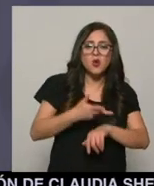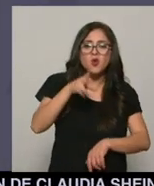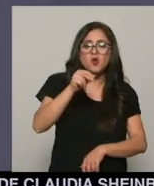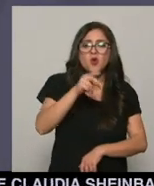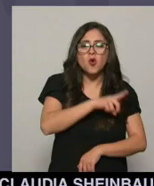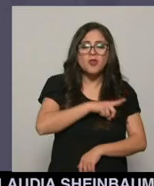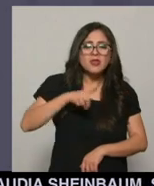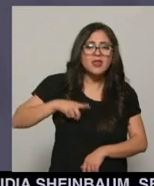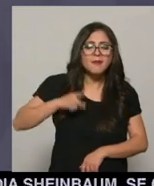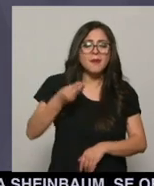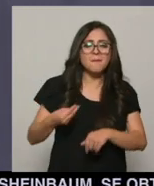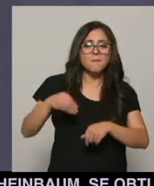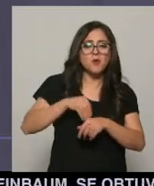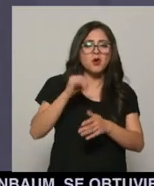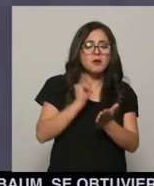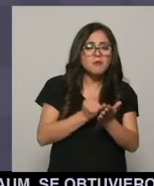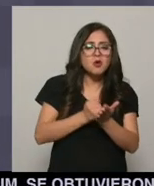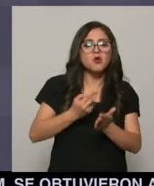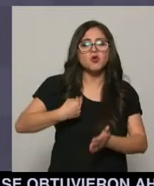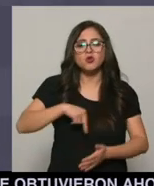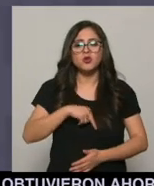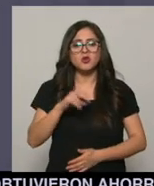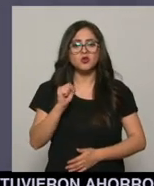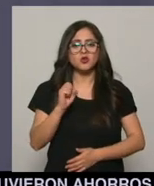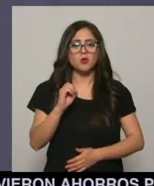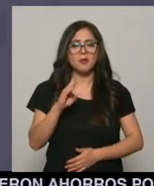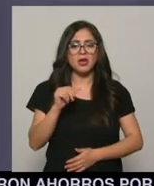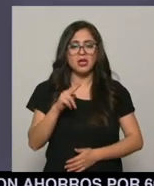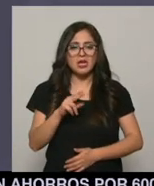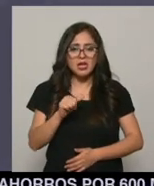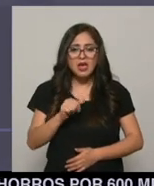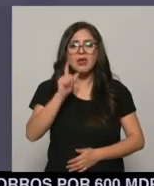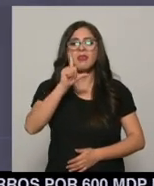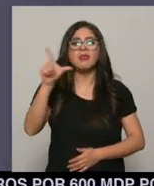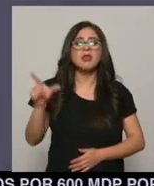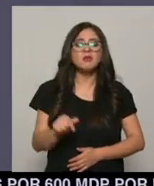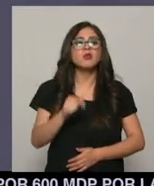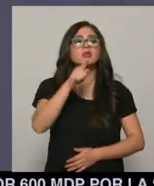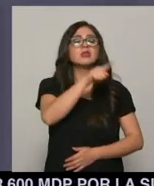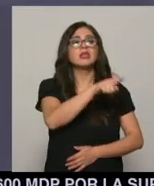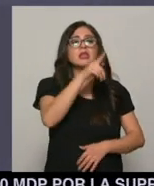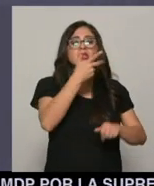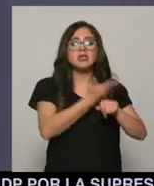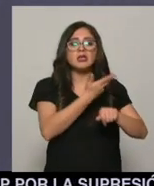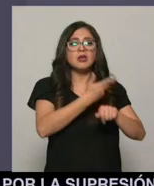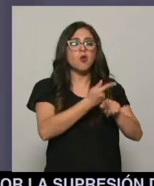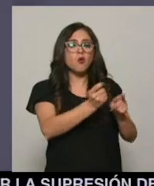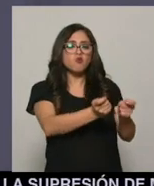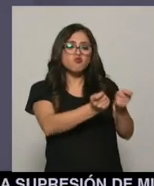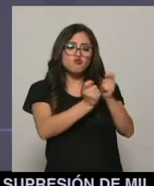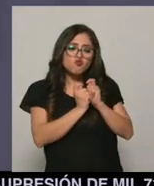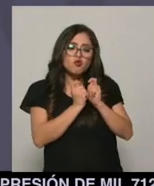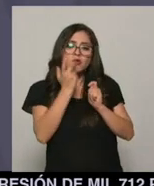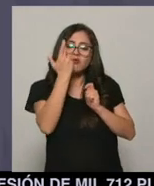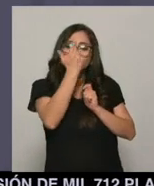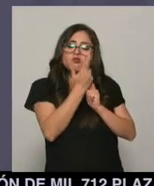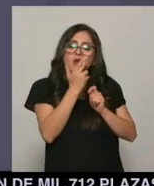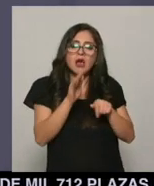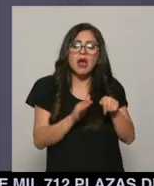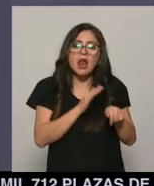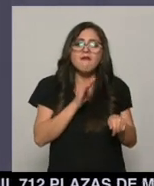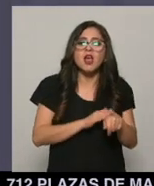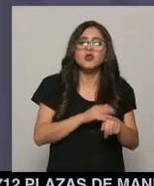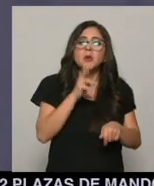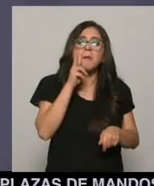cediendo soberanía y estamos tomando instrucciones, pero además nos va a calificar. Imagínate, Donald Trump va a supervisar si efectivamente